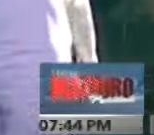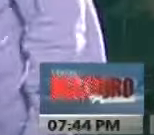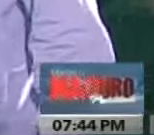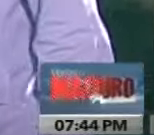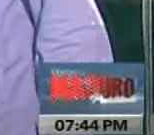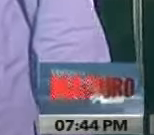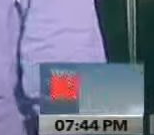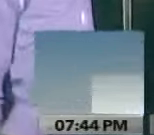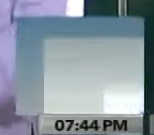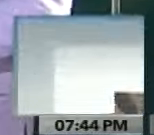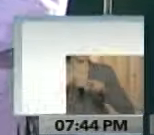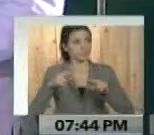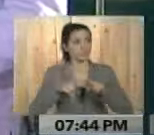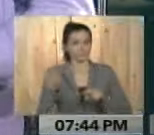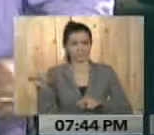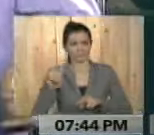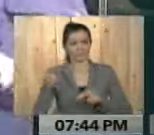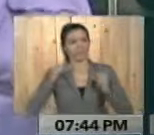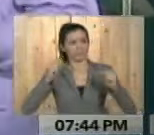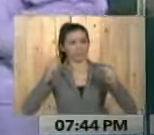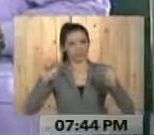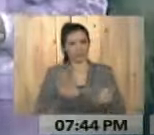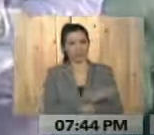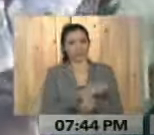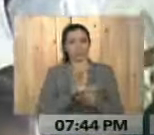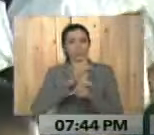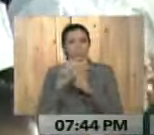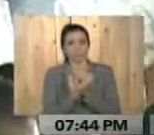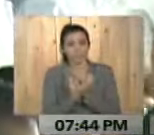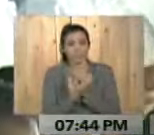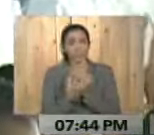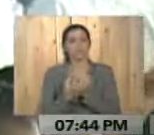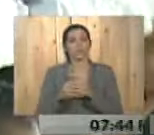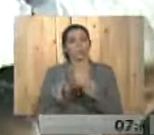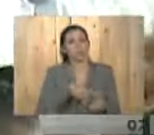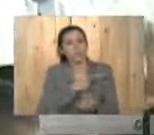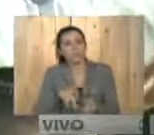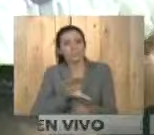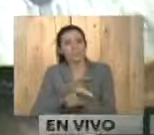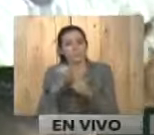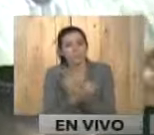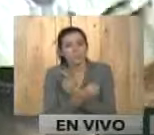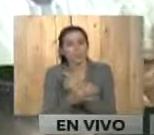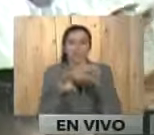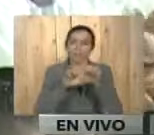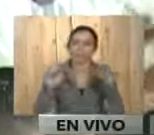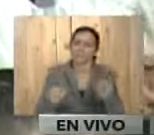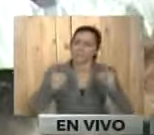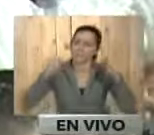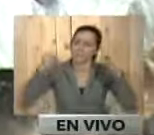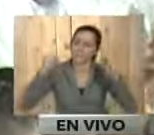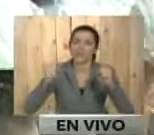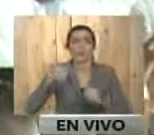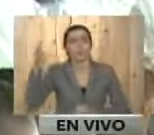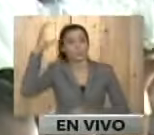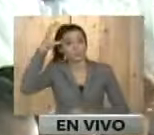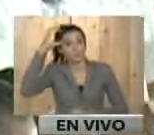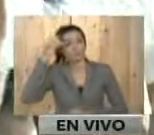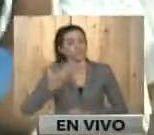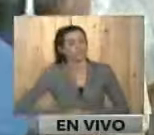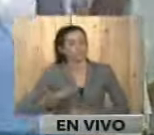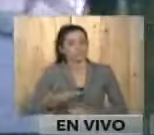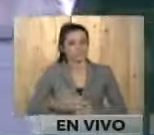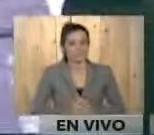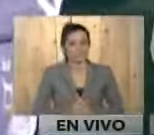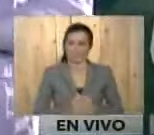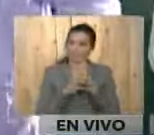Venezuela! ¡Que viva el canto, la cultura! Y con el canto, la poesía, la cultura, la educación, el conocimiento, con todo,